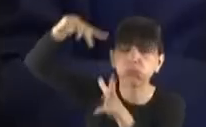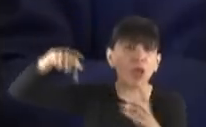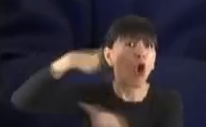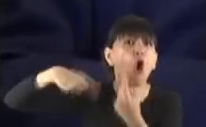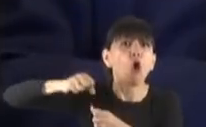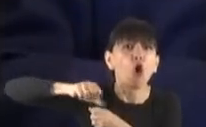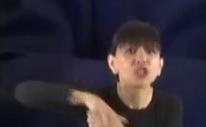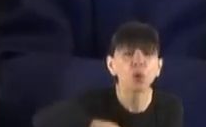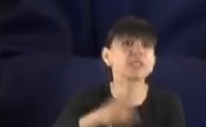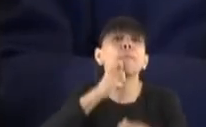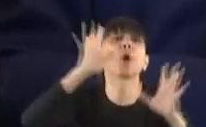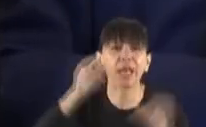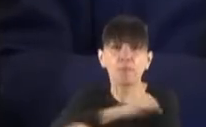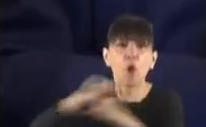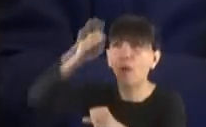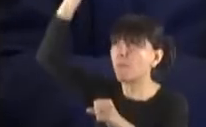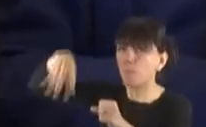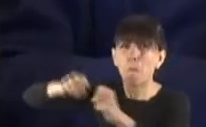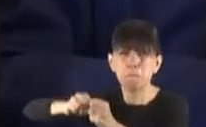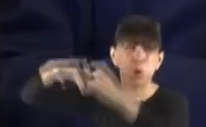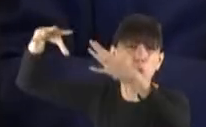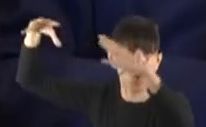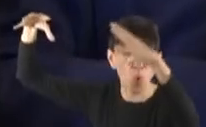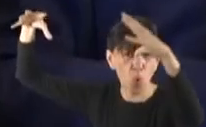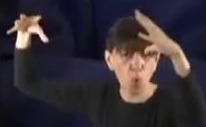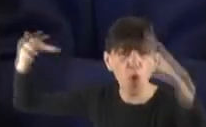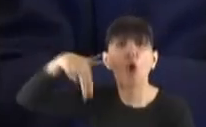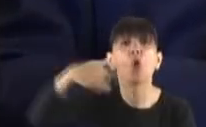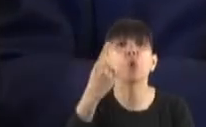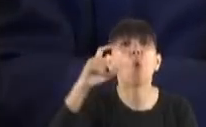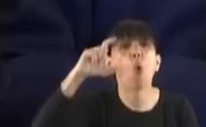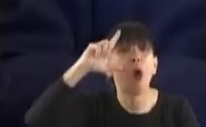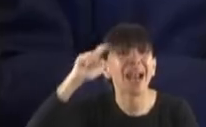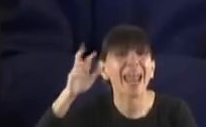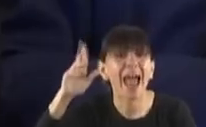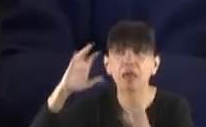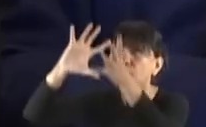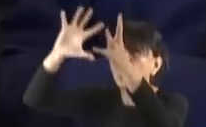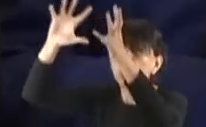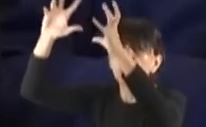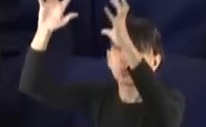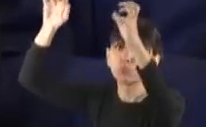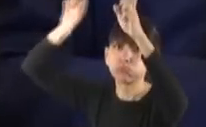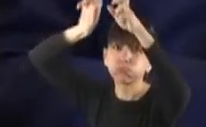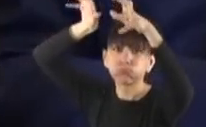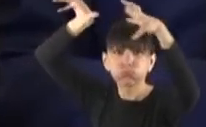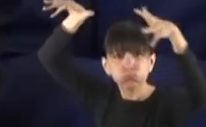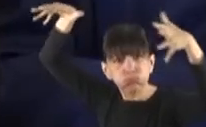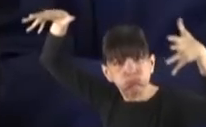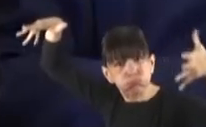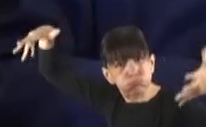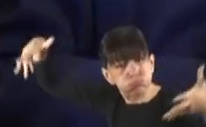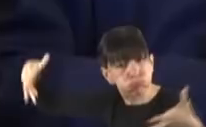porque las nubes radiactivas pueden llevar el daño mucho más allá de las fronteras del lugar donde la detonación